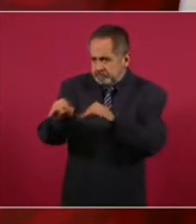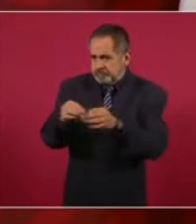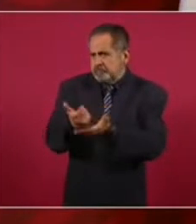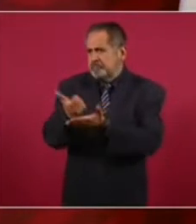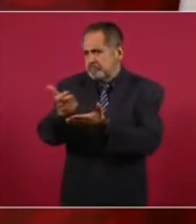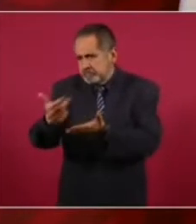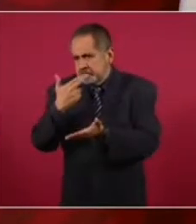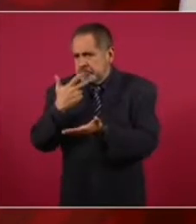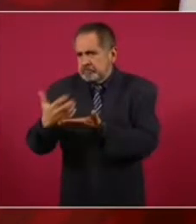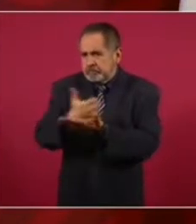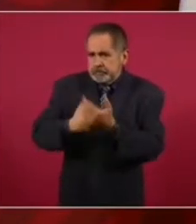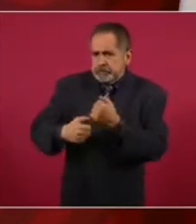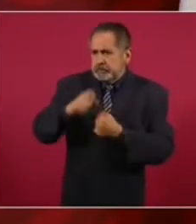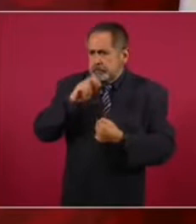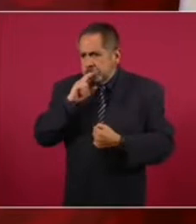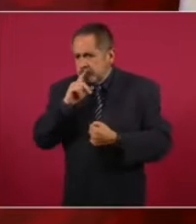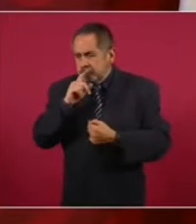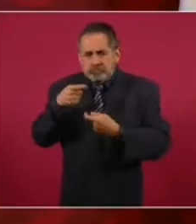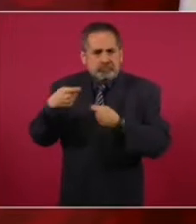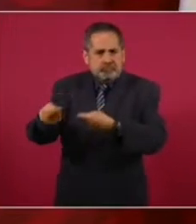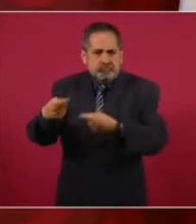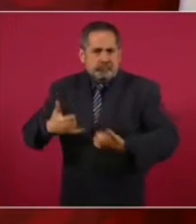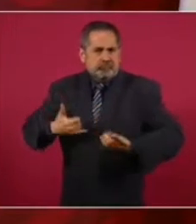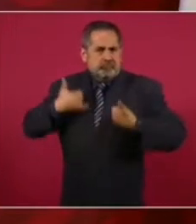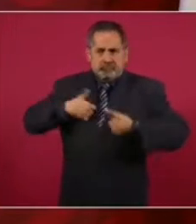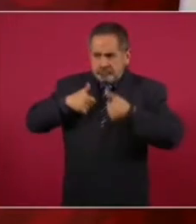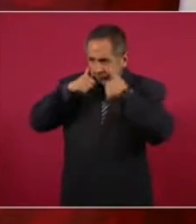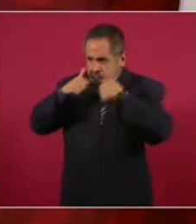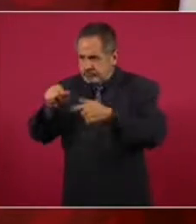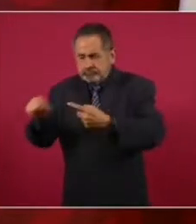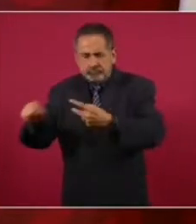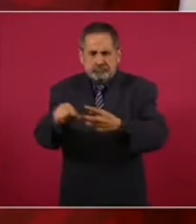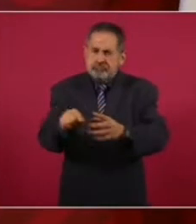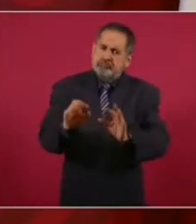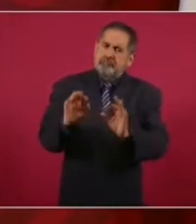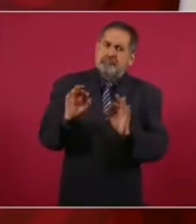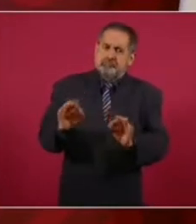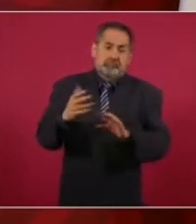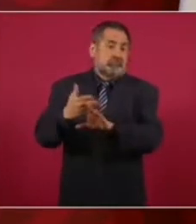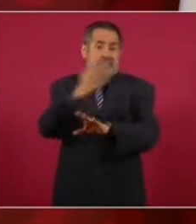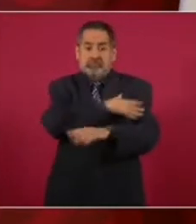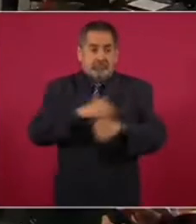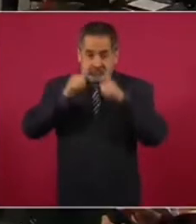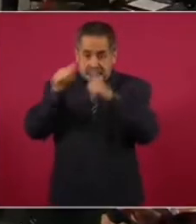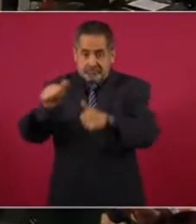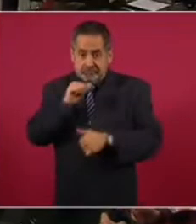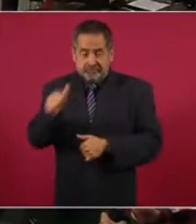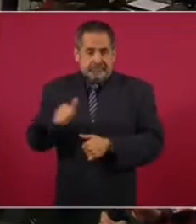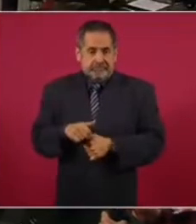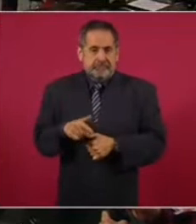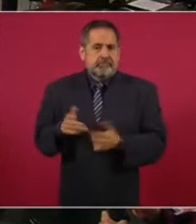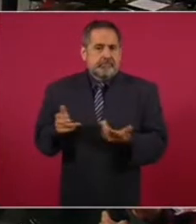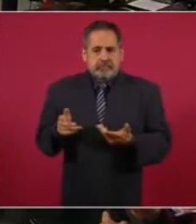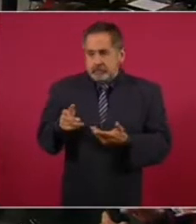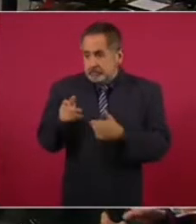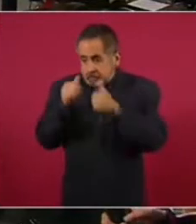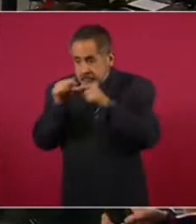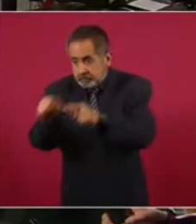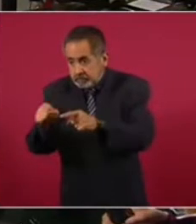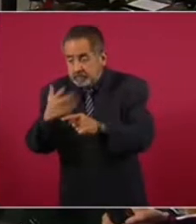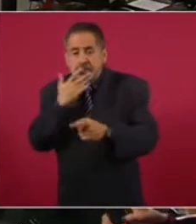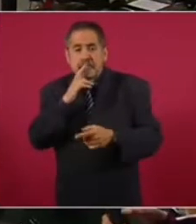los salarios, si se atiende a los jóvenes que no se atendían, hay resultados.